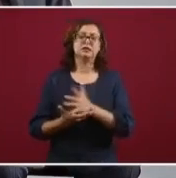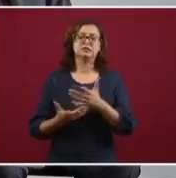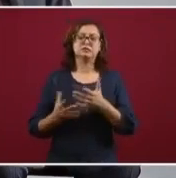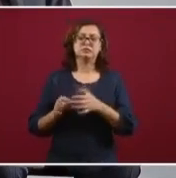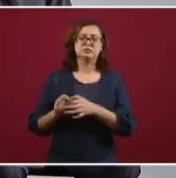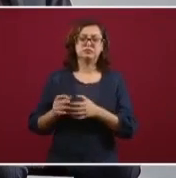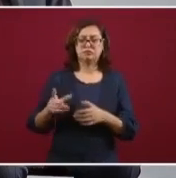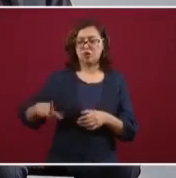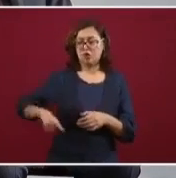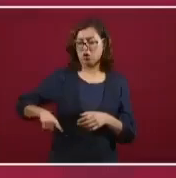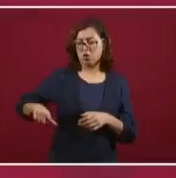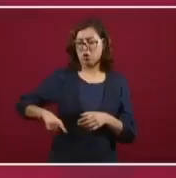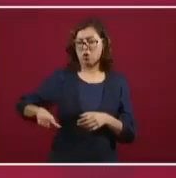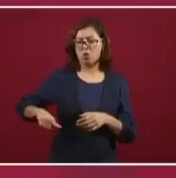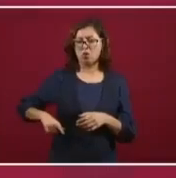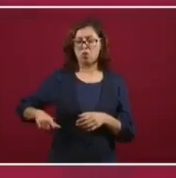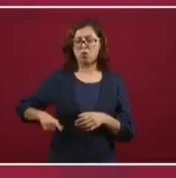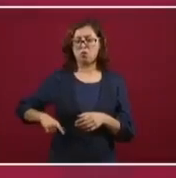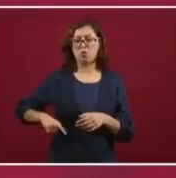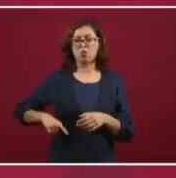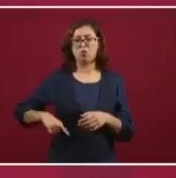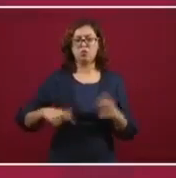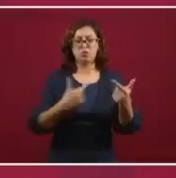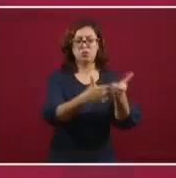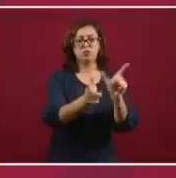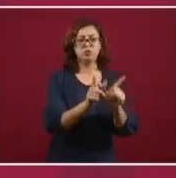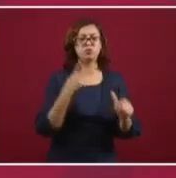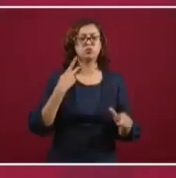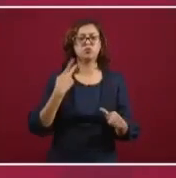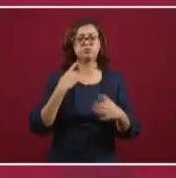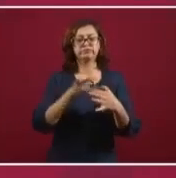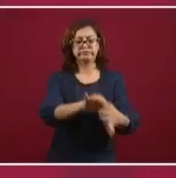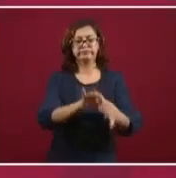entre el gobierno y